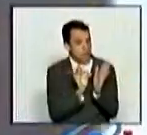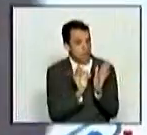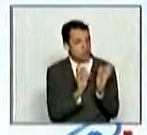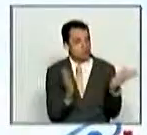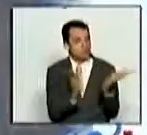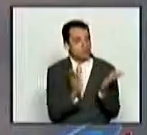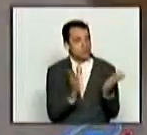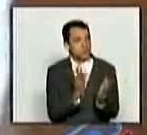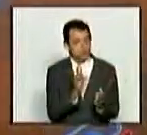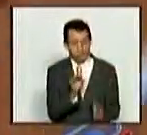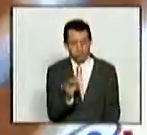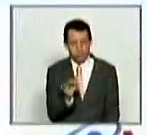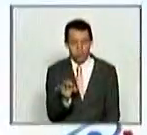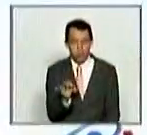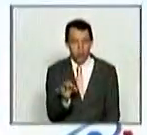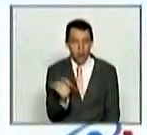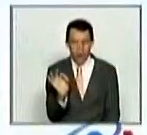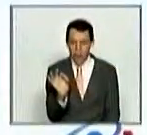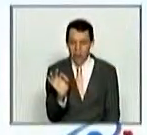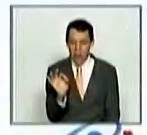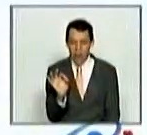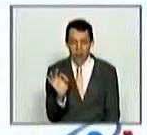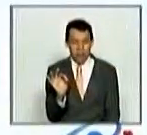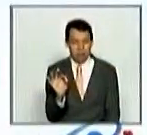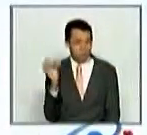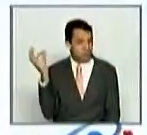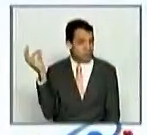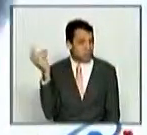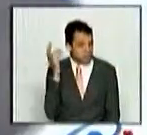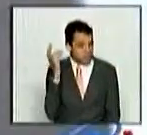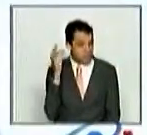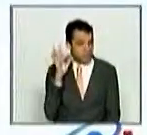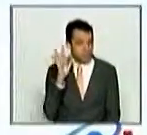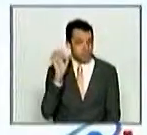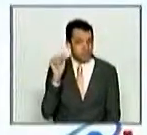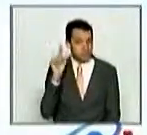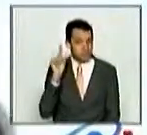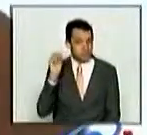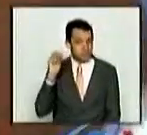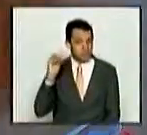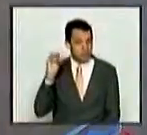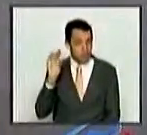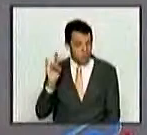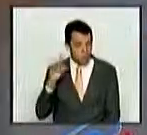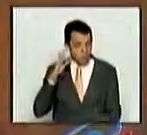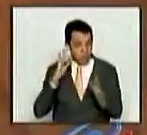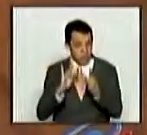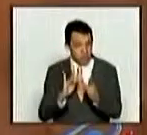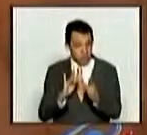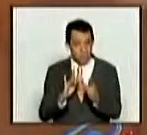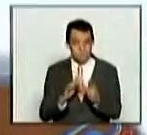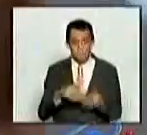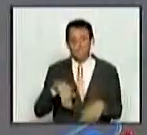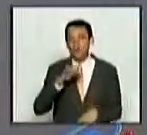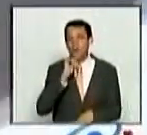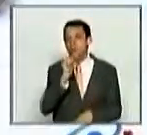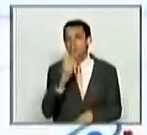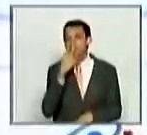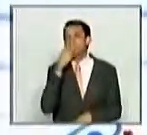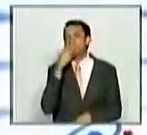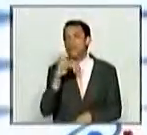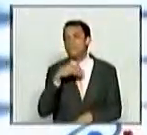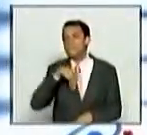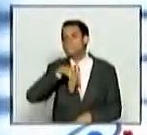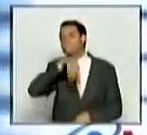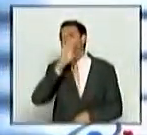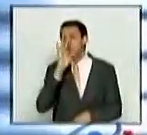un balincito en el tálamo, y hay 3 fases de tálamo, y le ponen en el que no es. Entonces, en vez de modularle el dolor, le va a hacer que ese